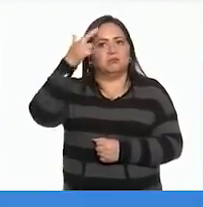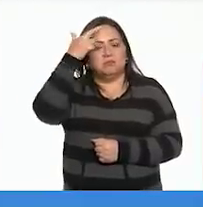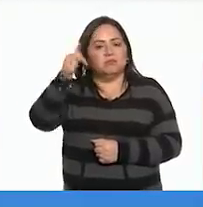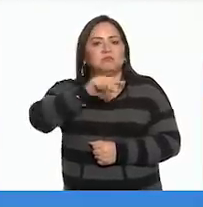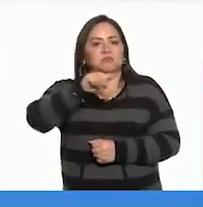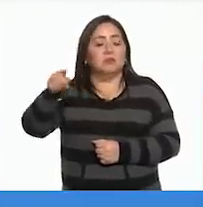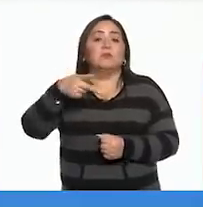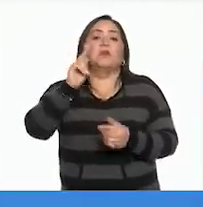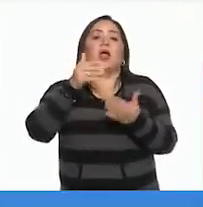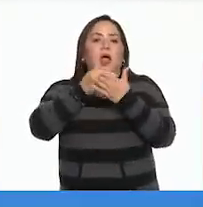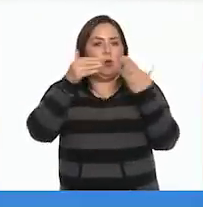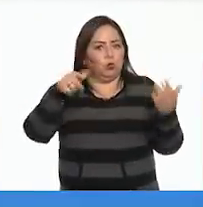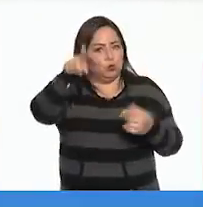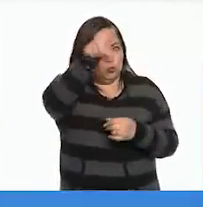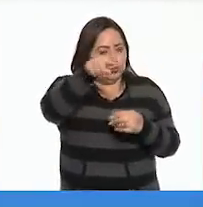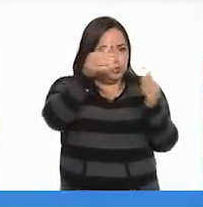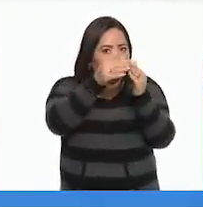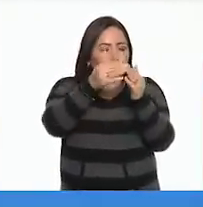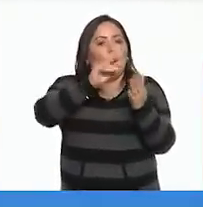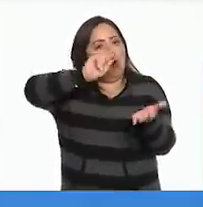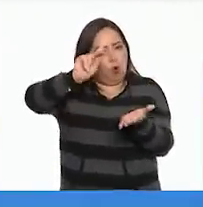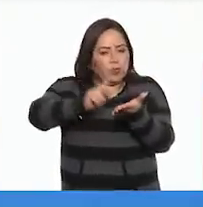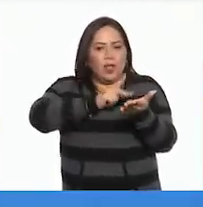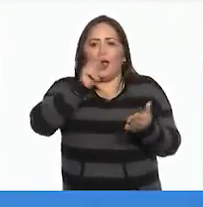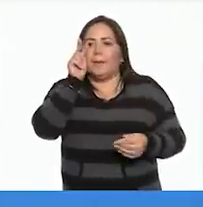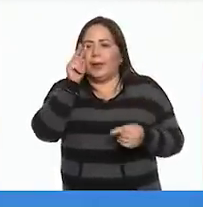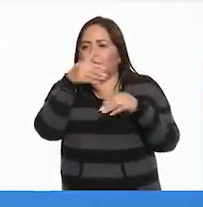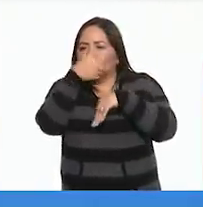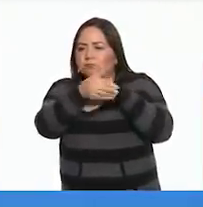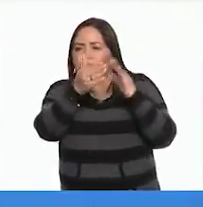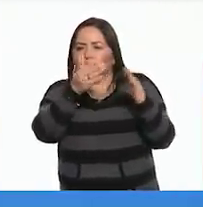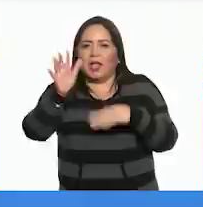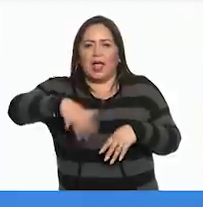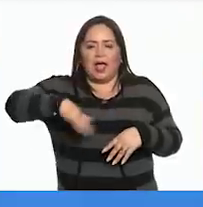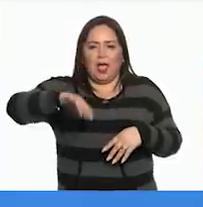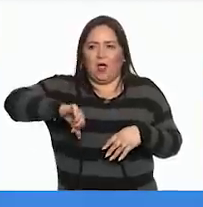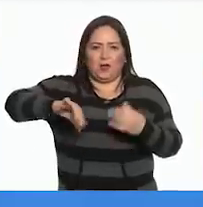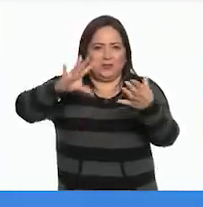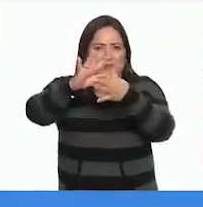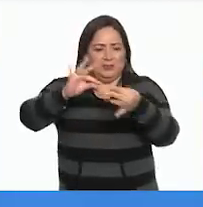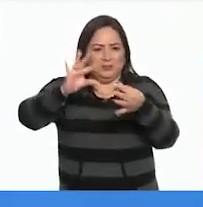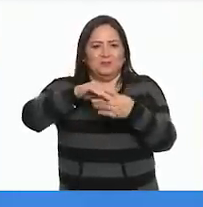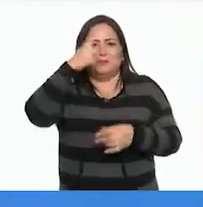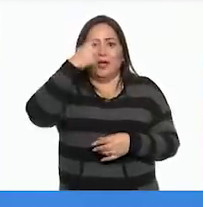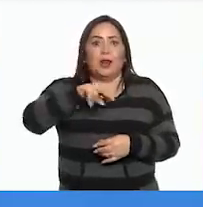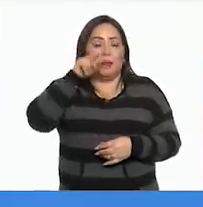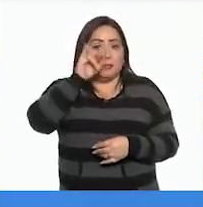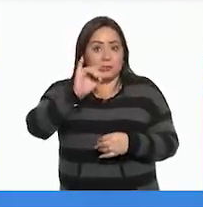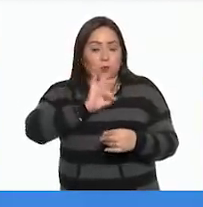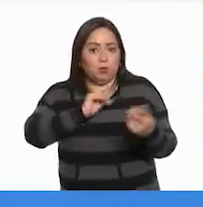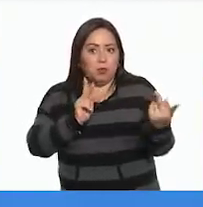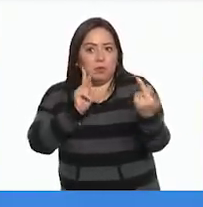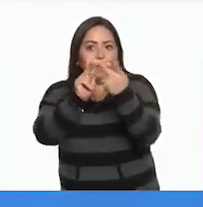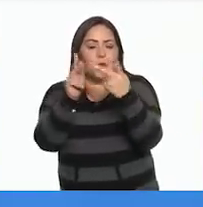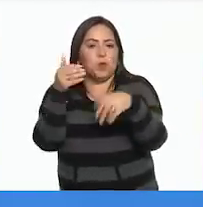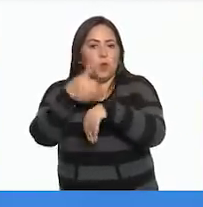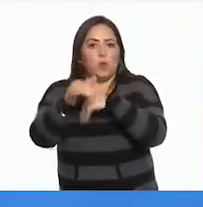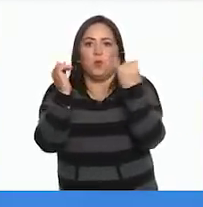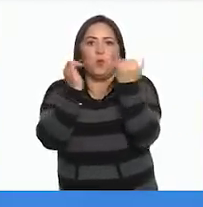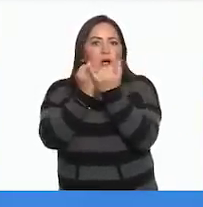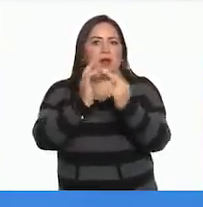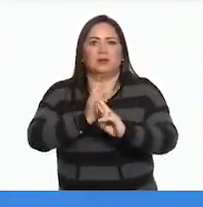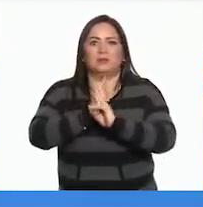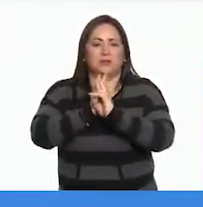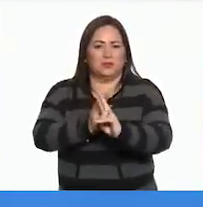razonamiento. Ahora ustedes en casa retomen el patrón que encontramos aquí para ver si obtienen los mismos